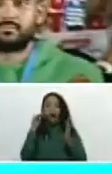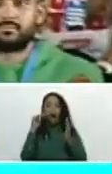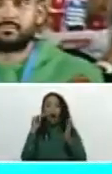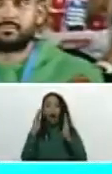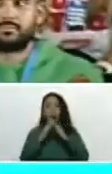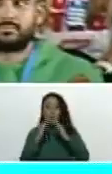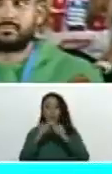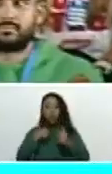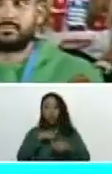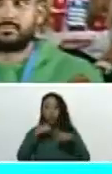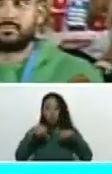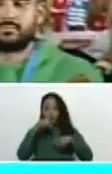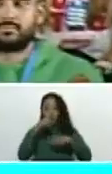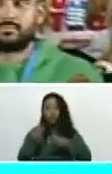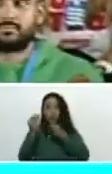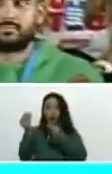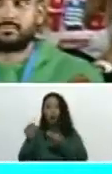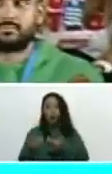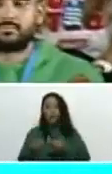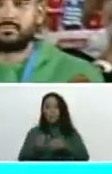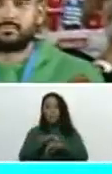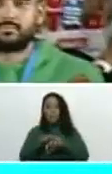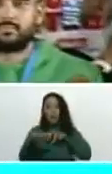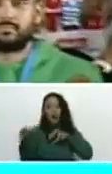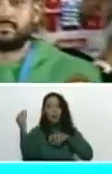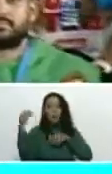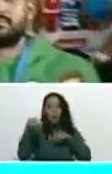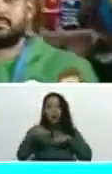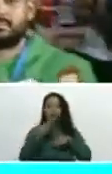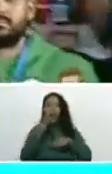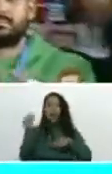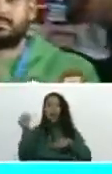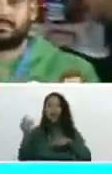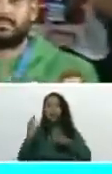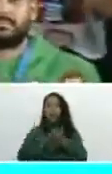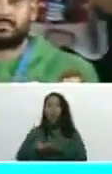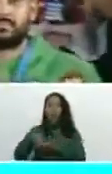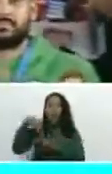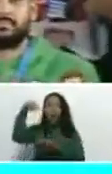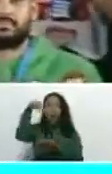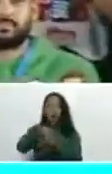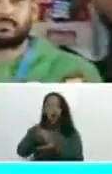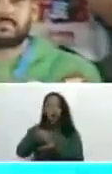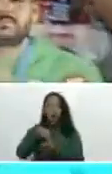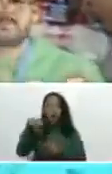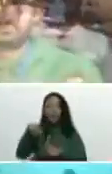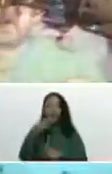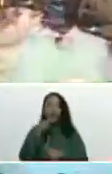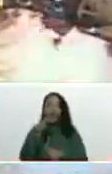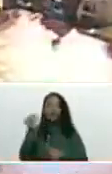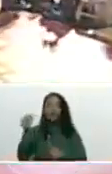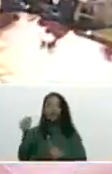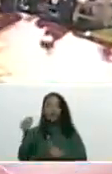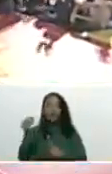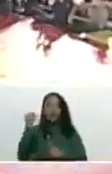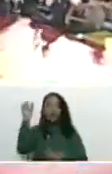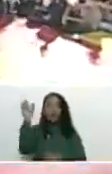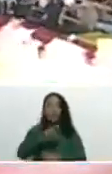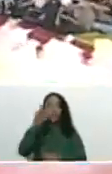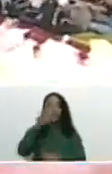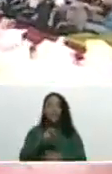entregar este año, la inmensa mayoría sea para esta juventud que se levanta, para esta juventud que lo